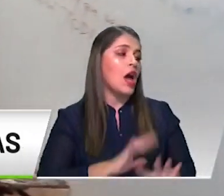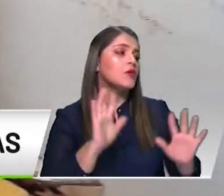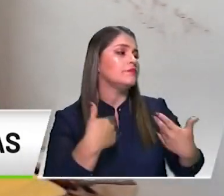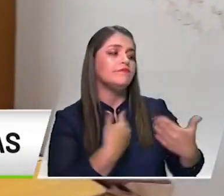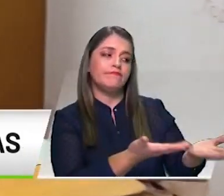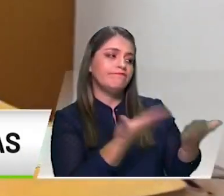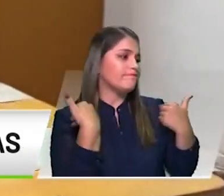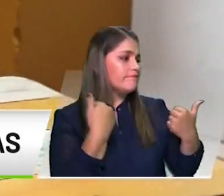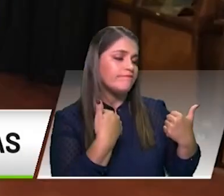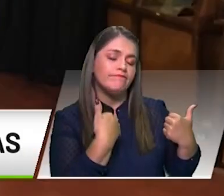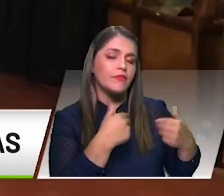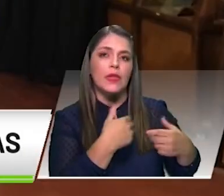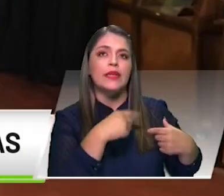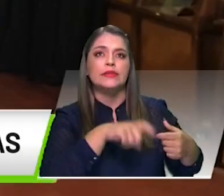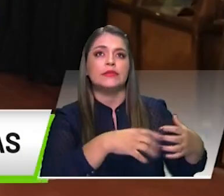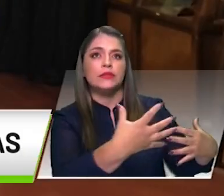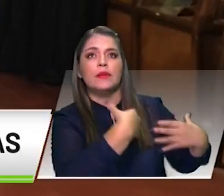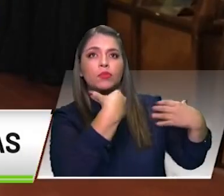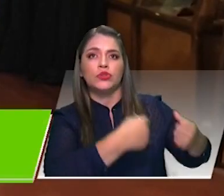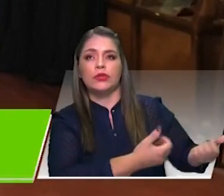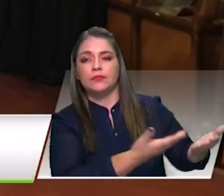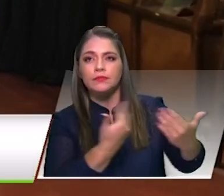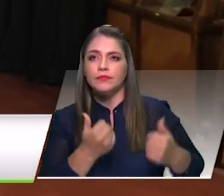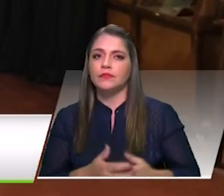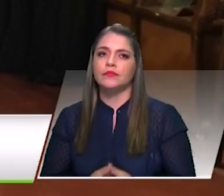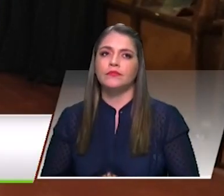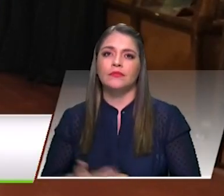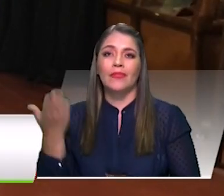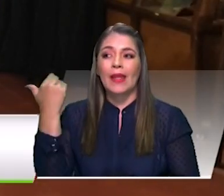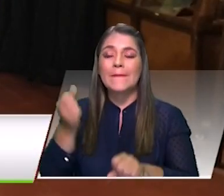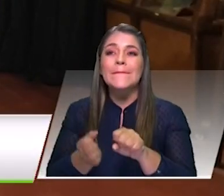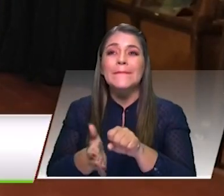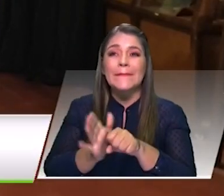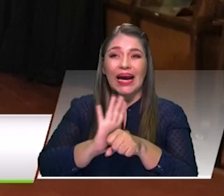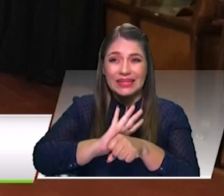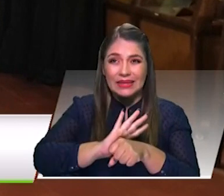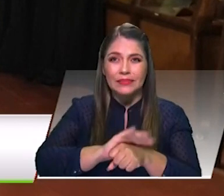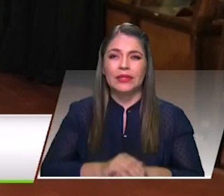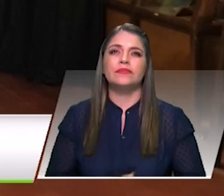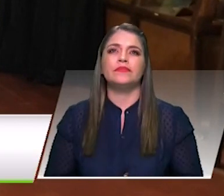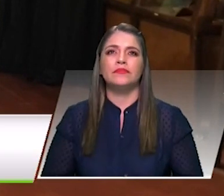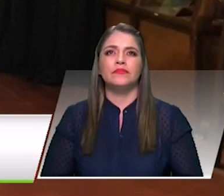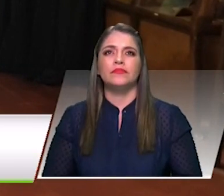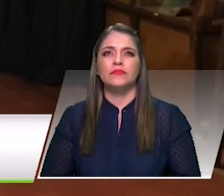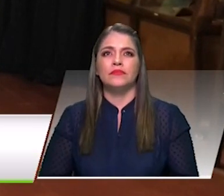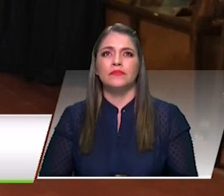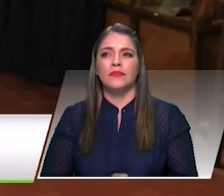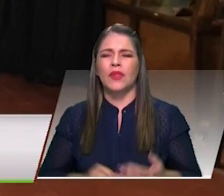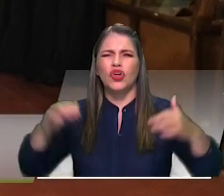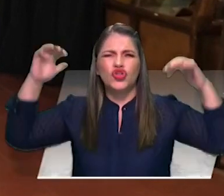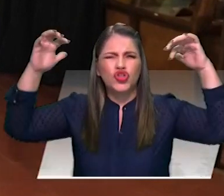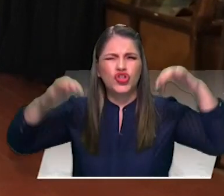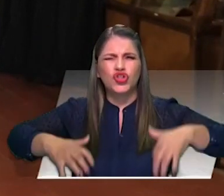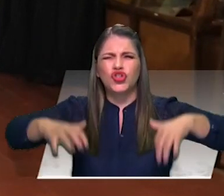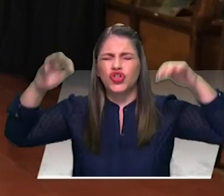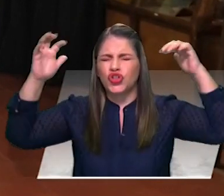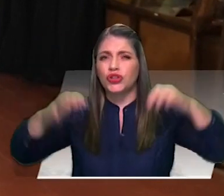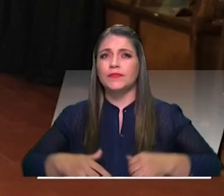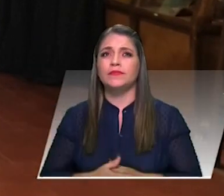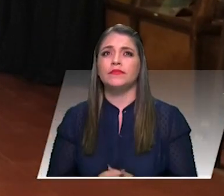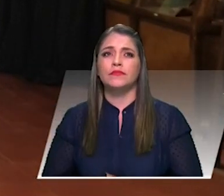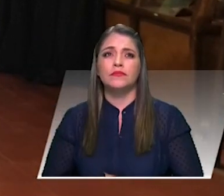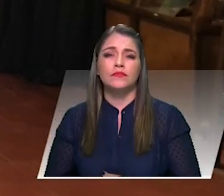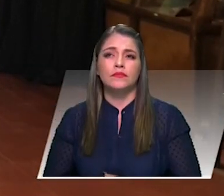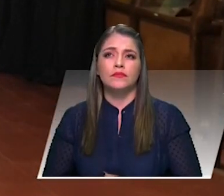definitiva de la sede. En temporada de pandemia, cuando llegó la época de lluvias, esto hizo